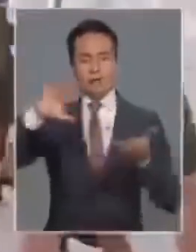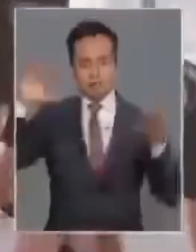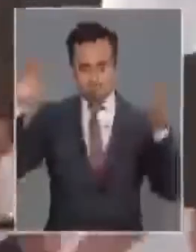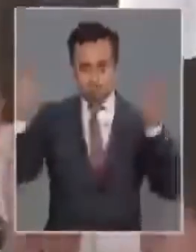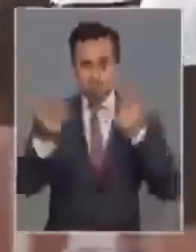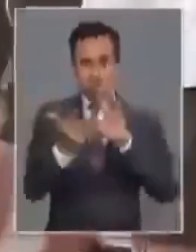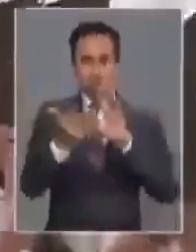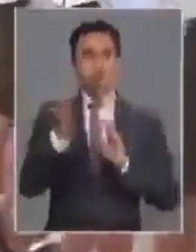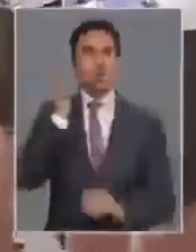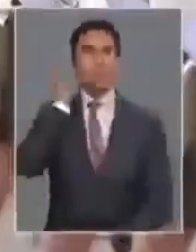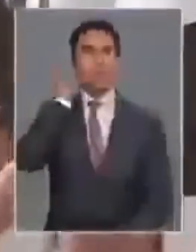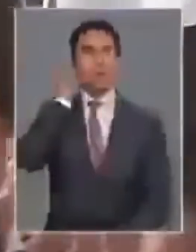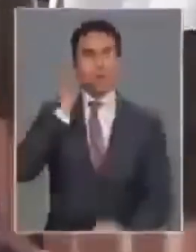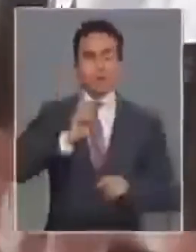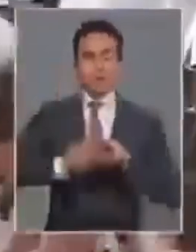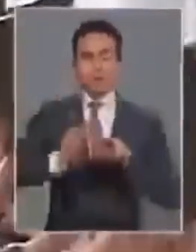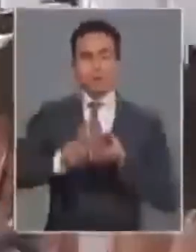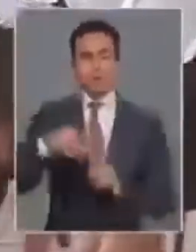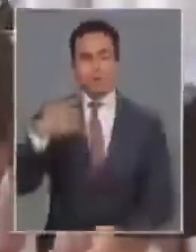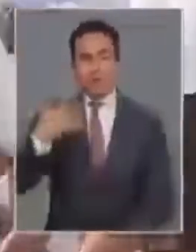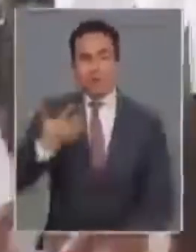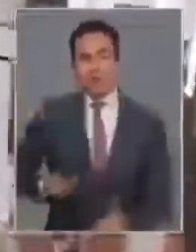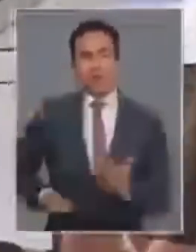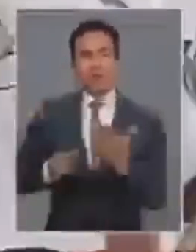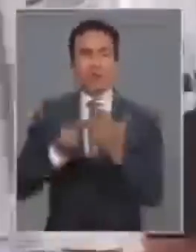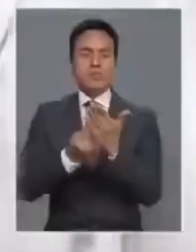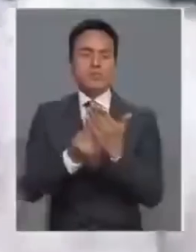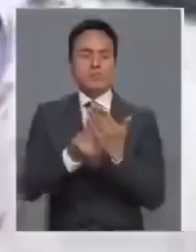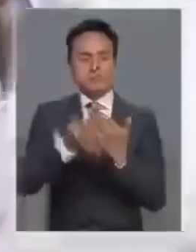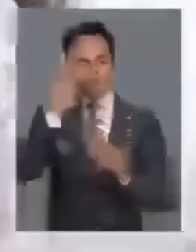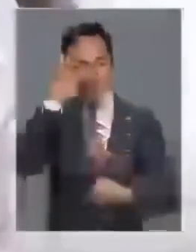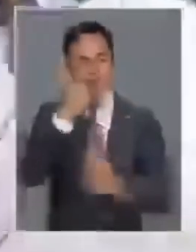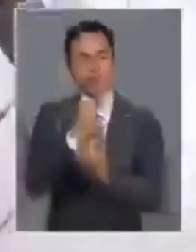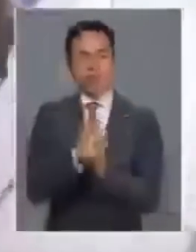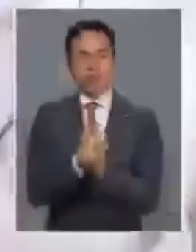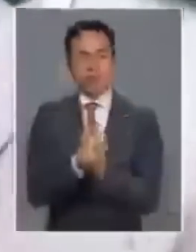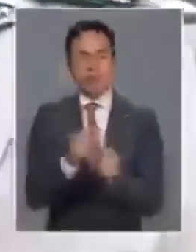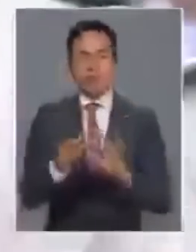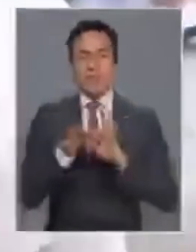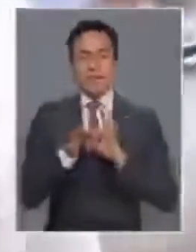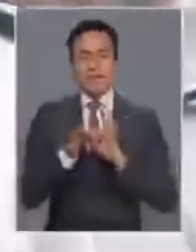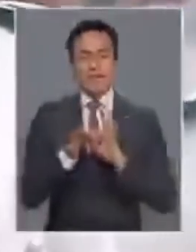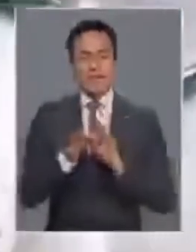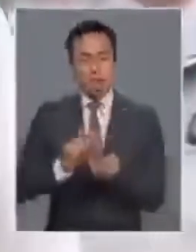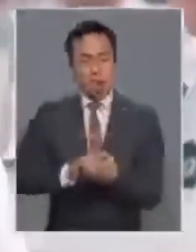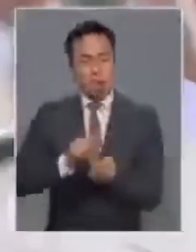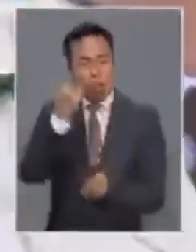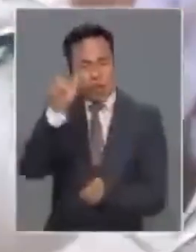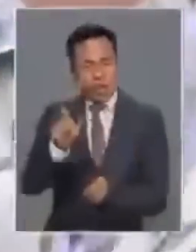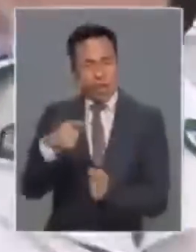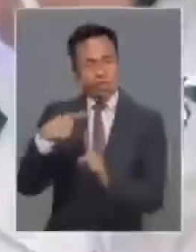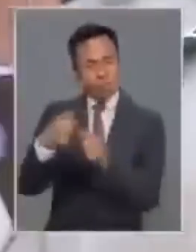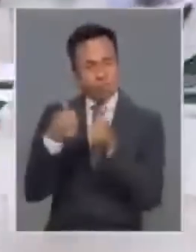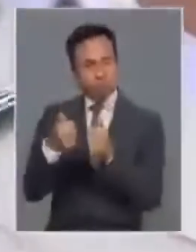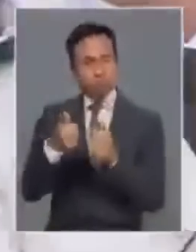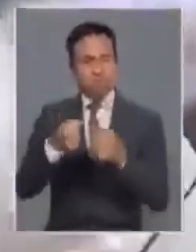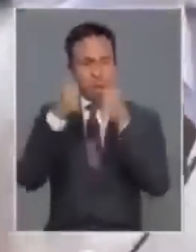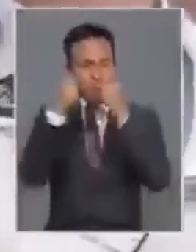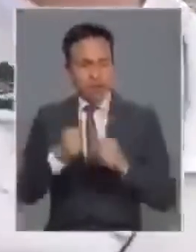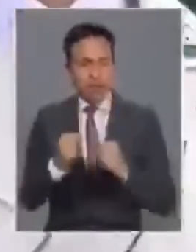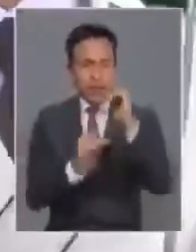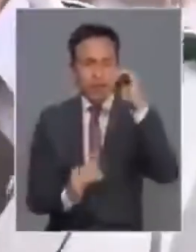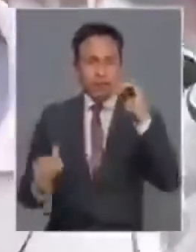mundo, la mujer ha realizado una valiosa contribución en Carabineros. Gracias a sus cualidades, capacidades y